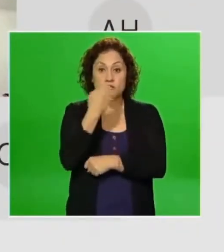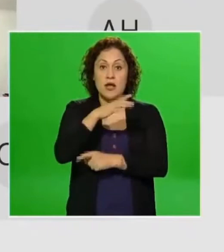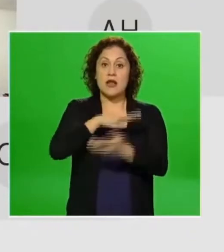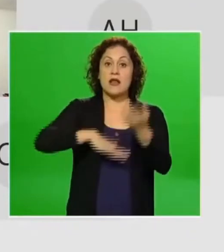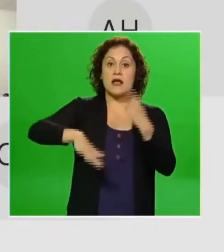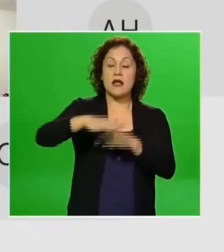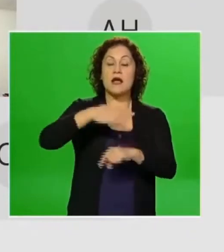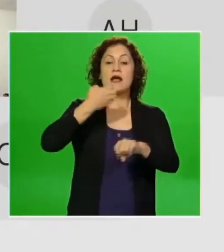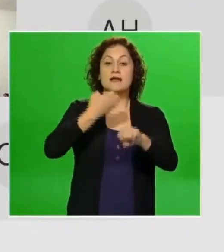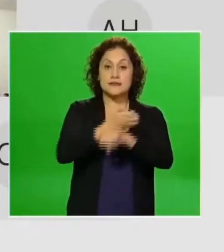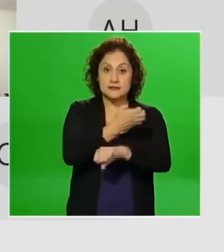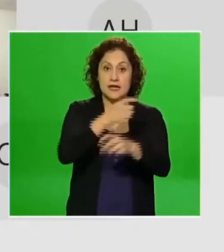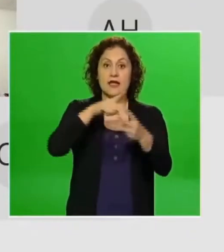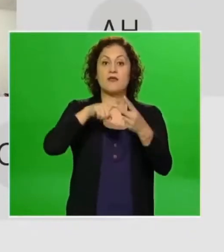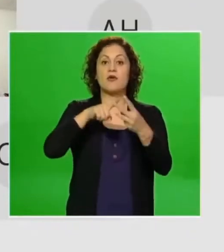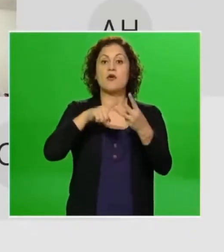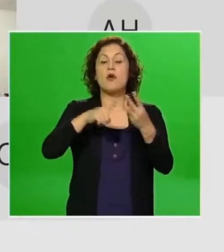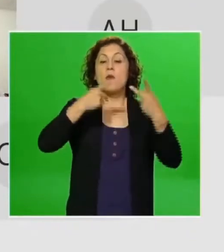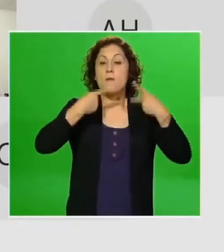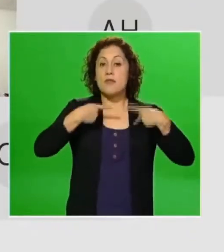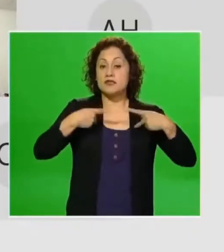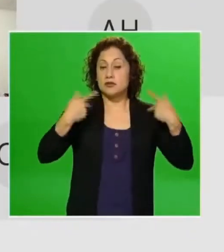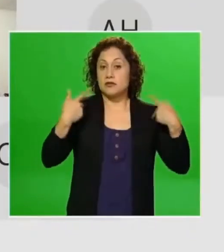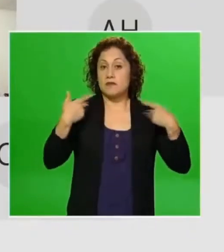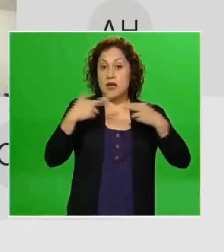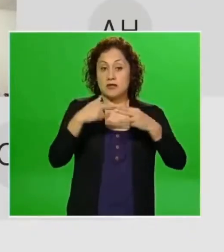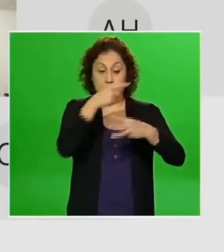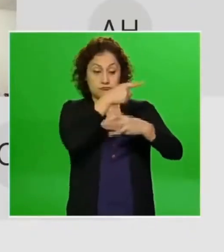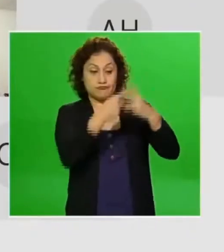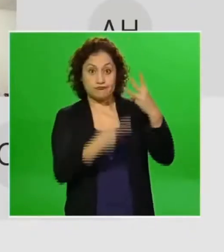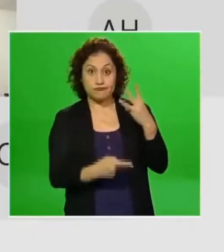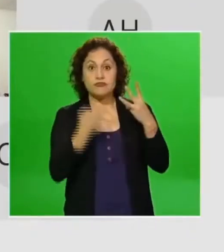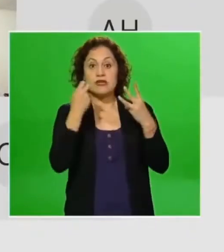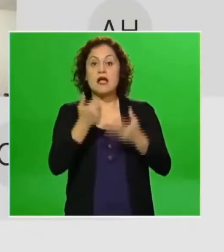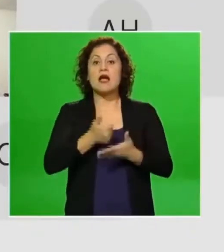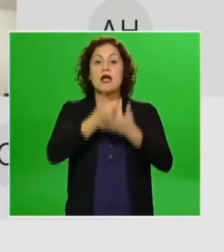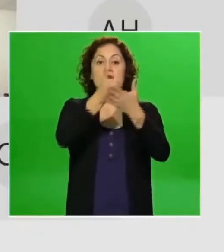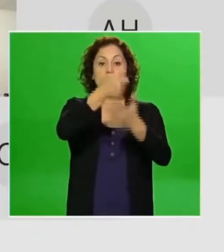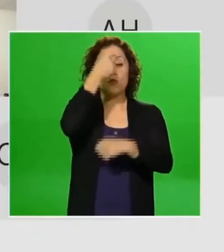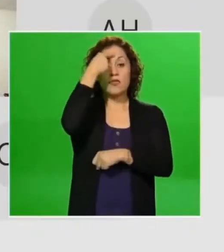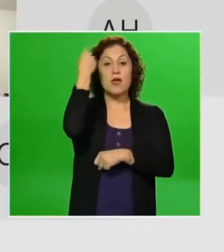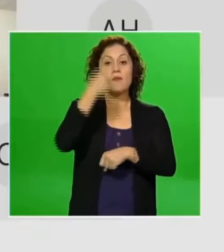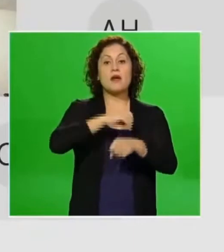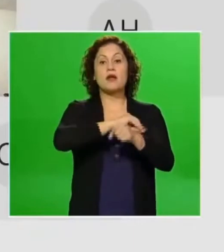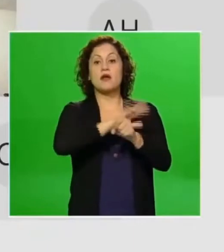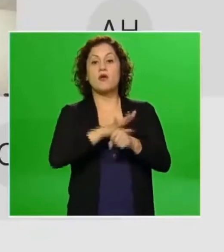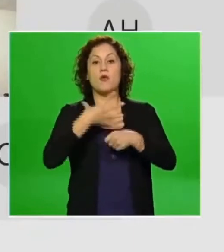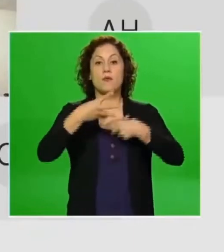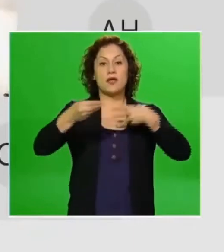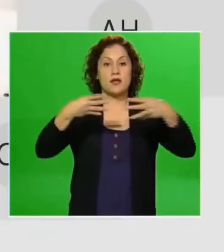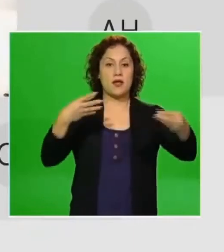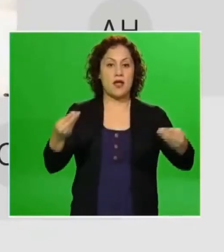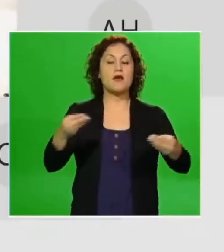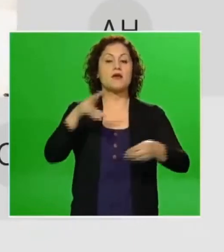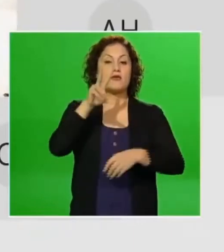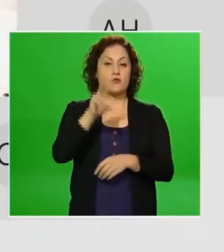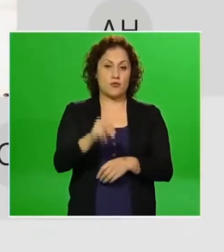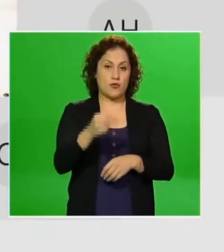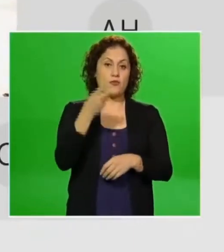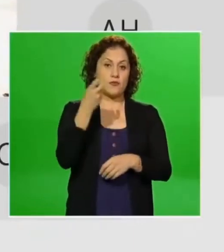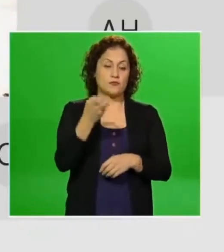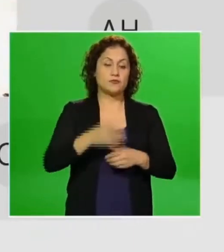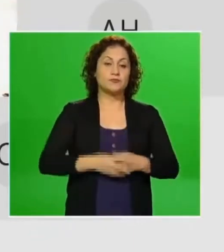de seguridad que van encaminadas a prevenir el contagio de la COVID-19 al interior de los